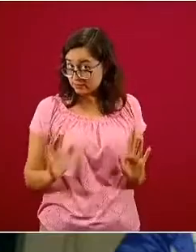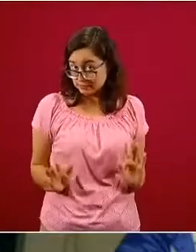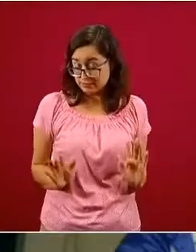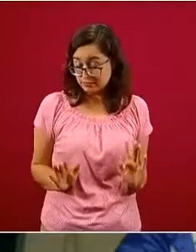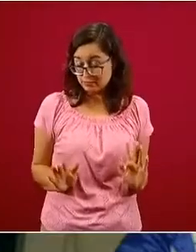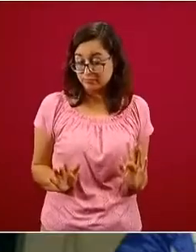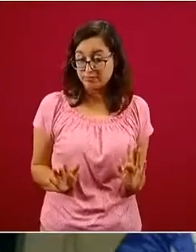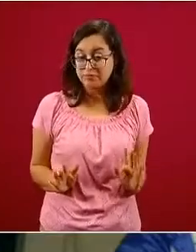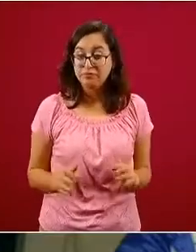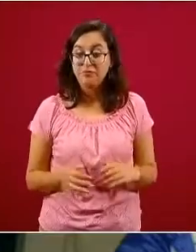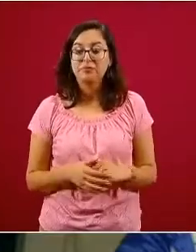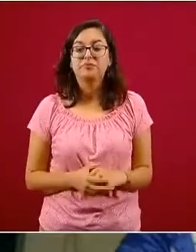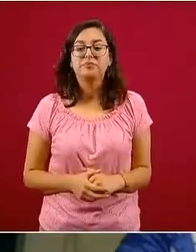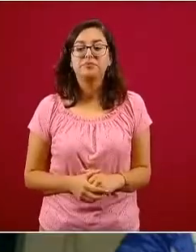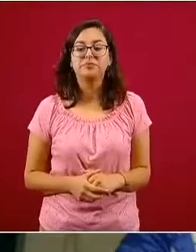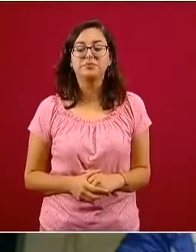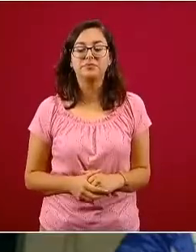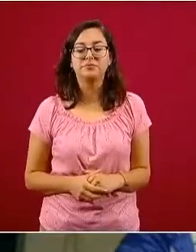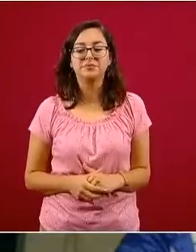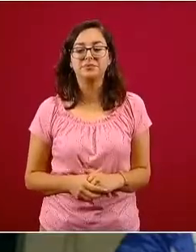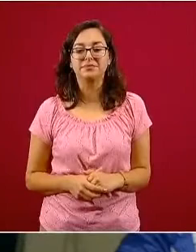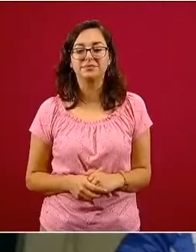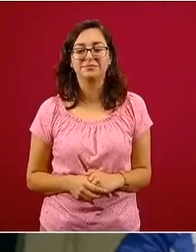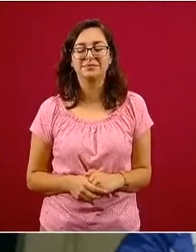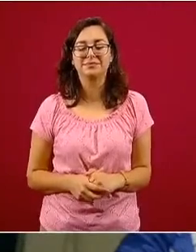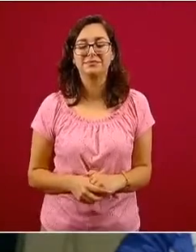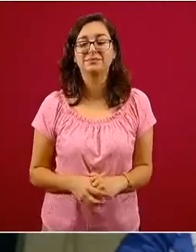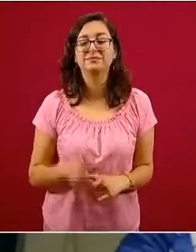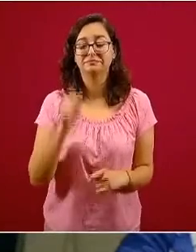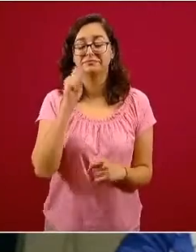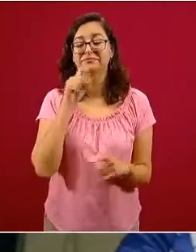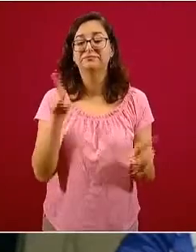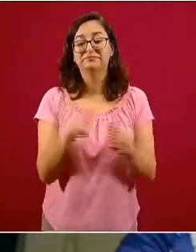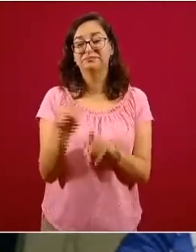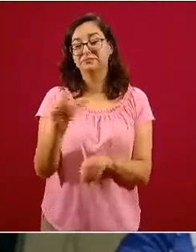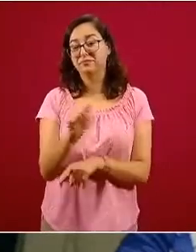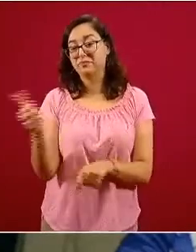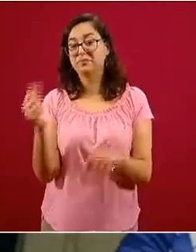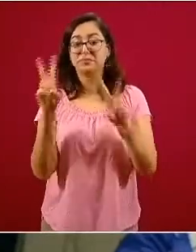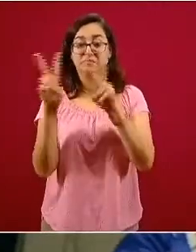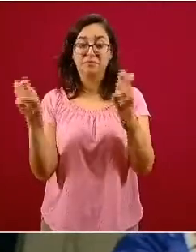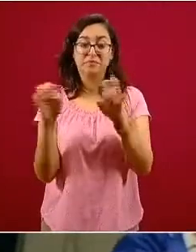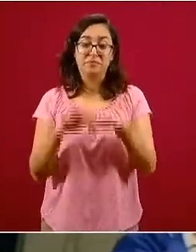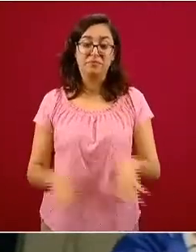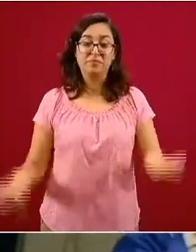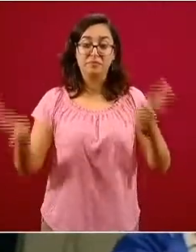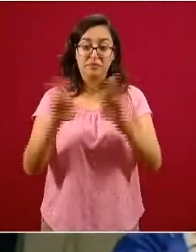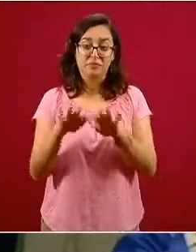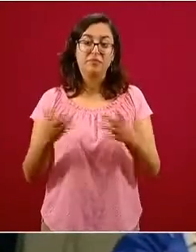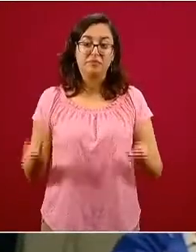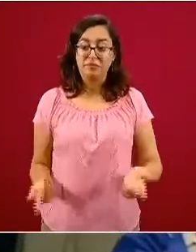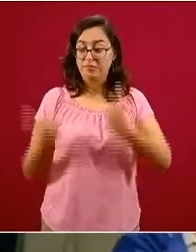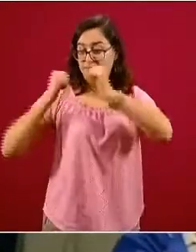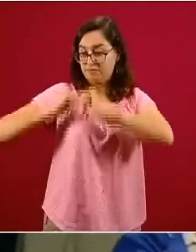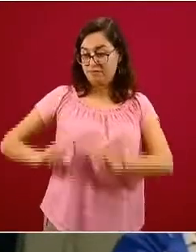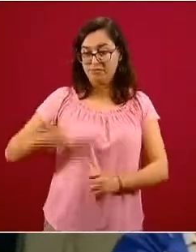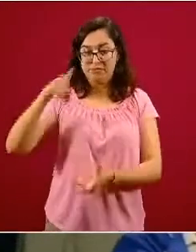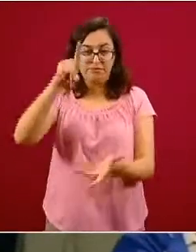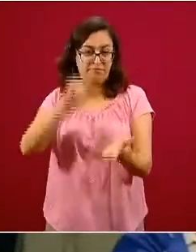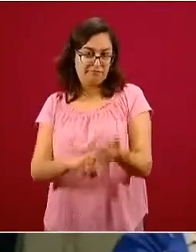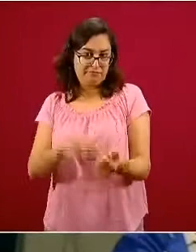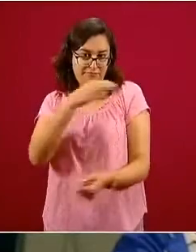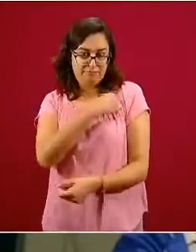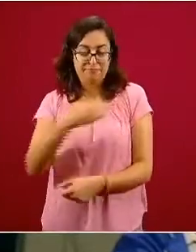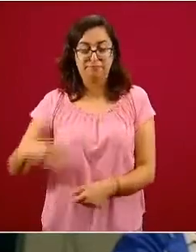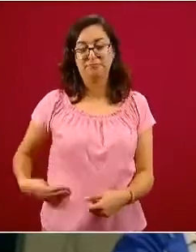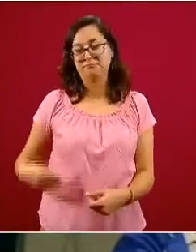También nos encontramos un factor importante. Autoridades jurisdiccionales. Ustedes saben que siempre en estos